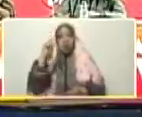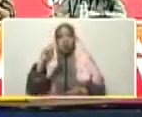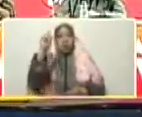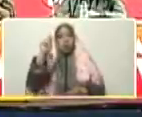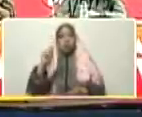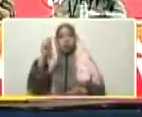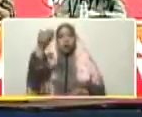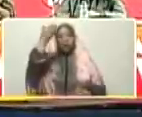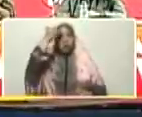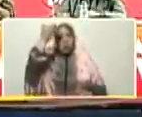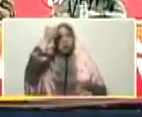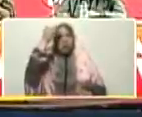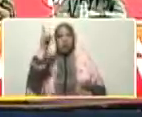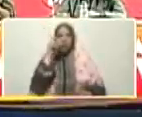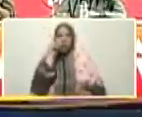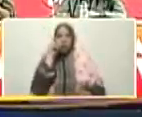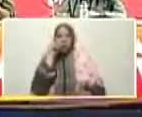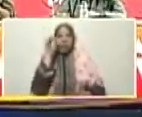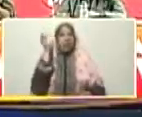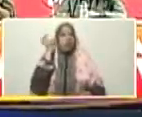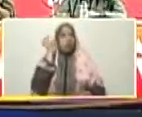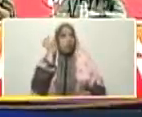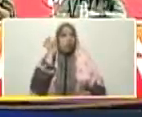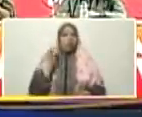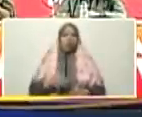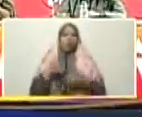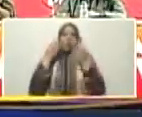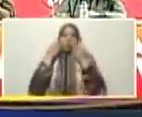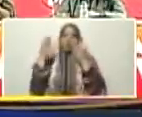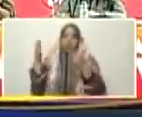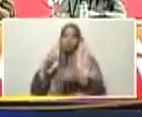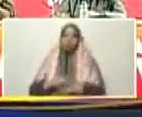león no él